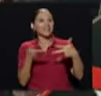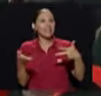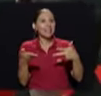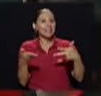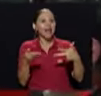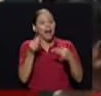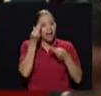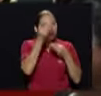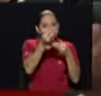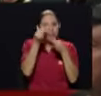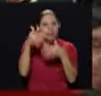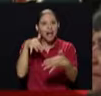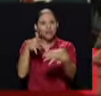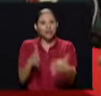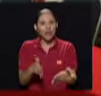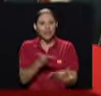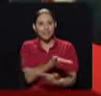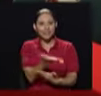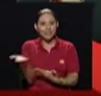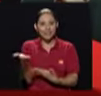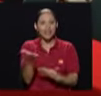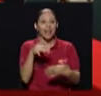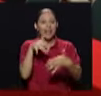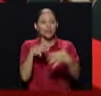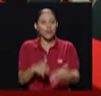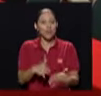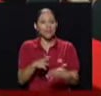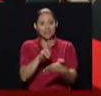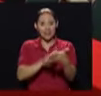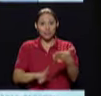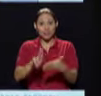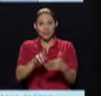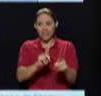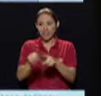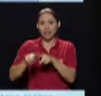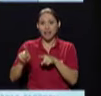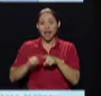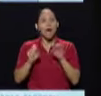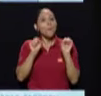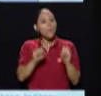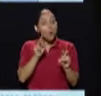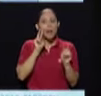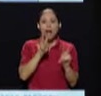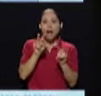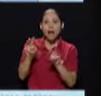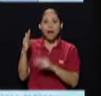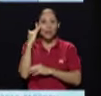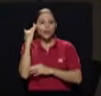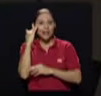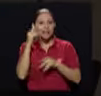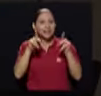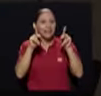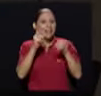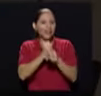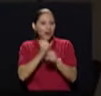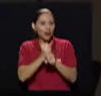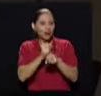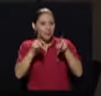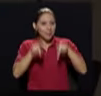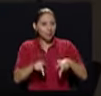yo diría que de los estudiantes. Los estudiantes de las universidades tienen la oportunidad de conocer los trabajos de personas que son